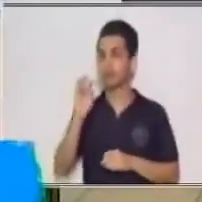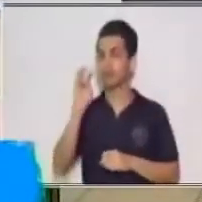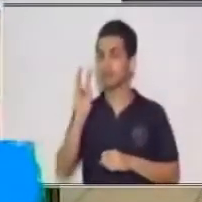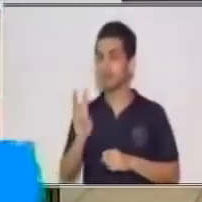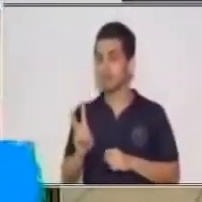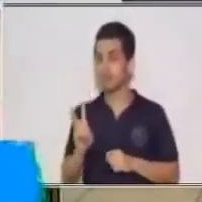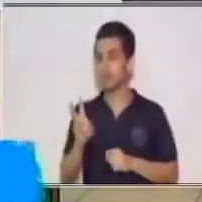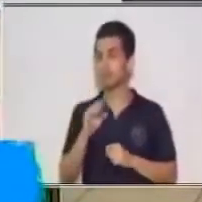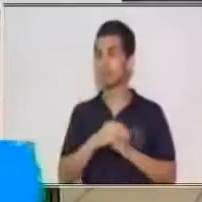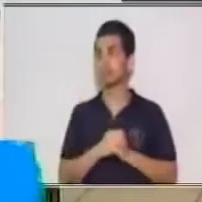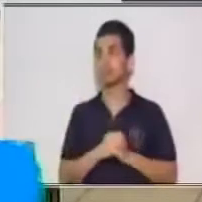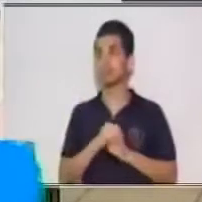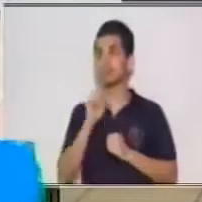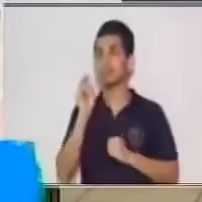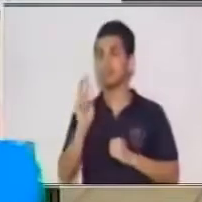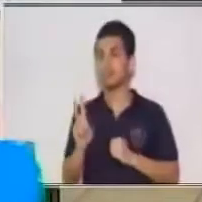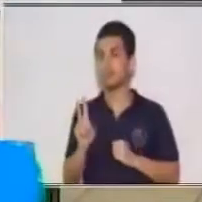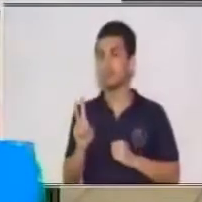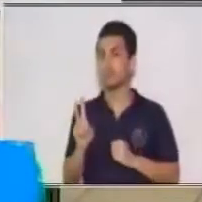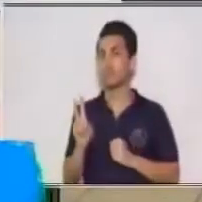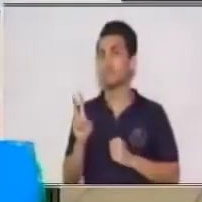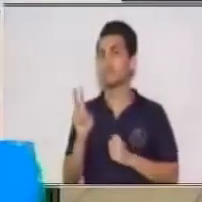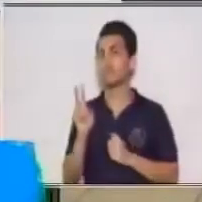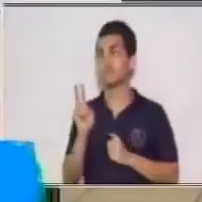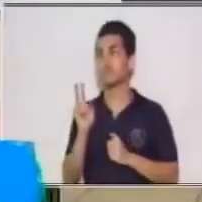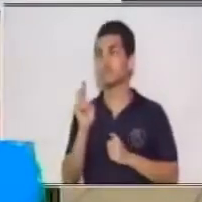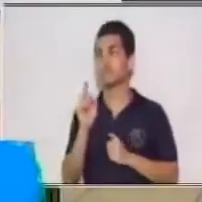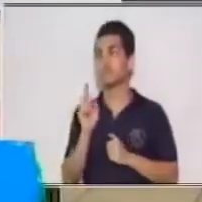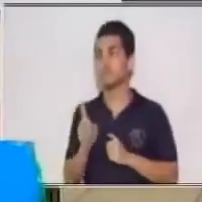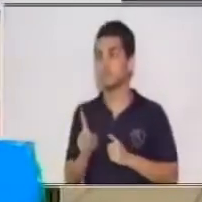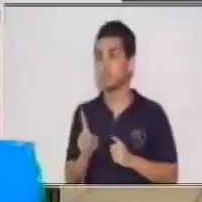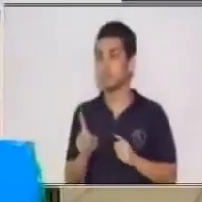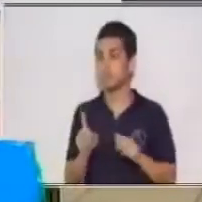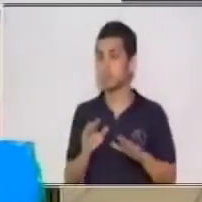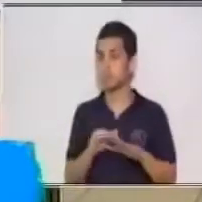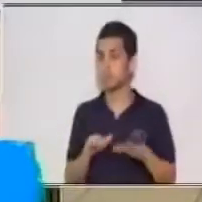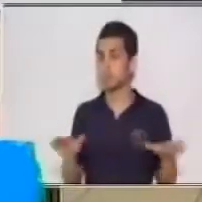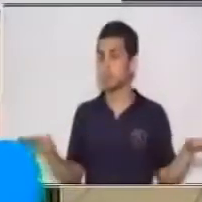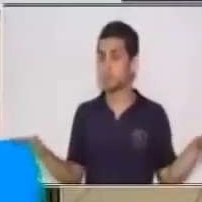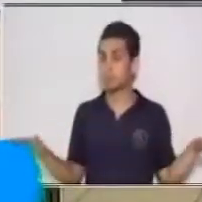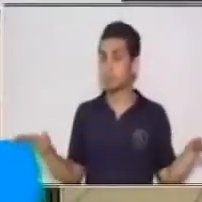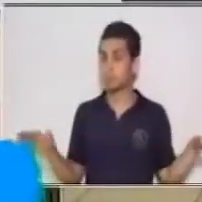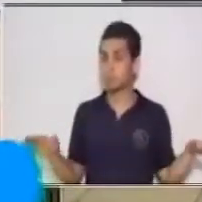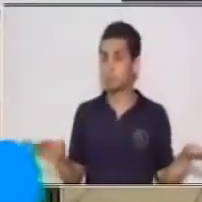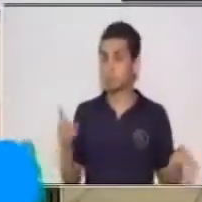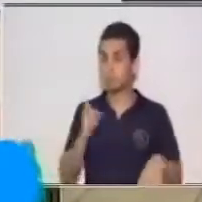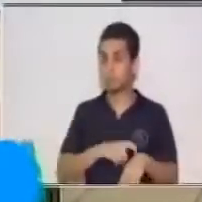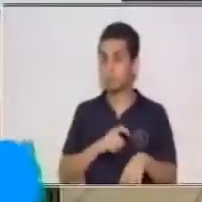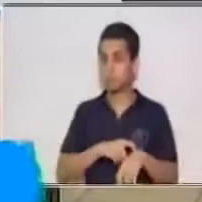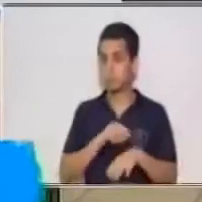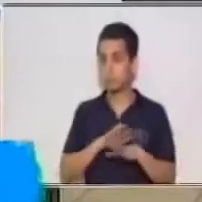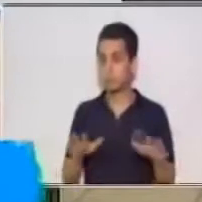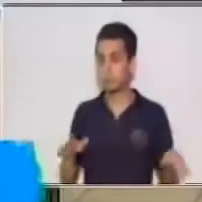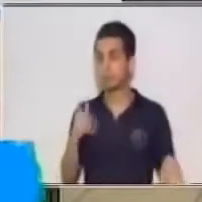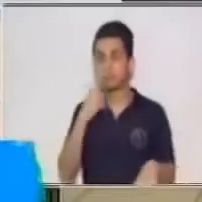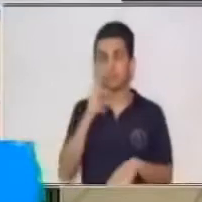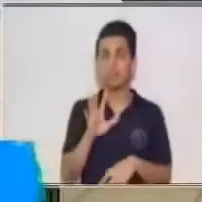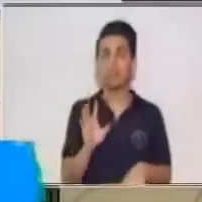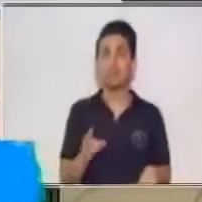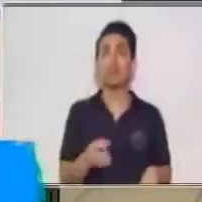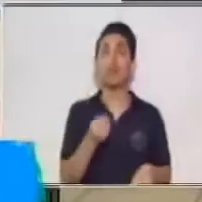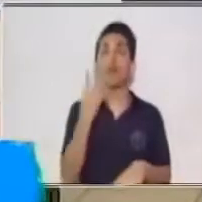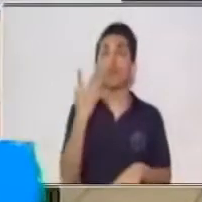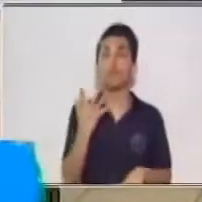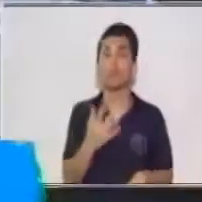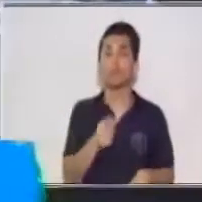4, 3, 2, 1, tiempo. ¿Cuál es el